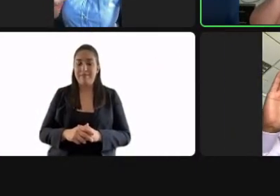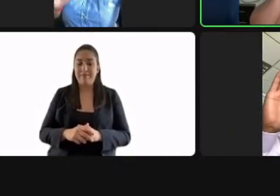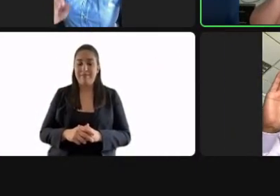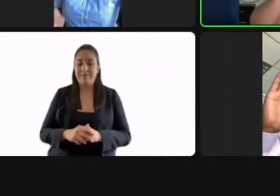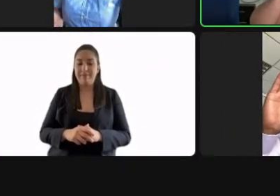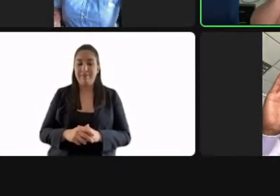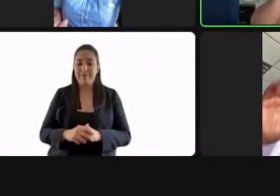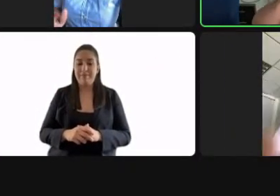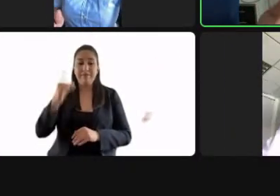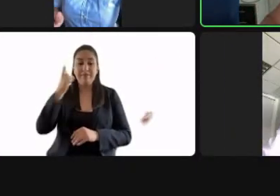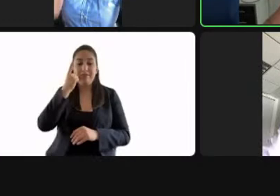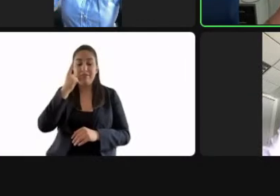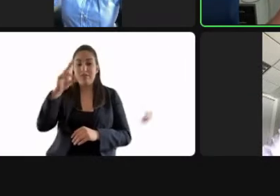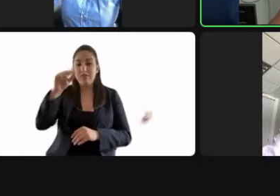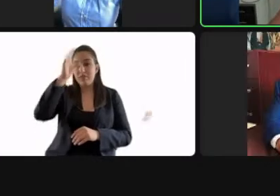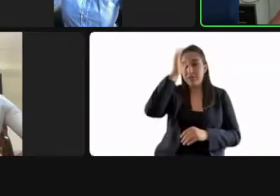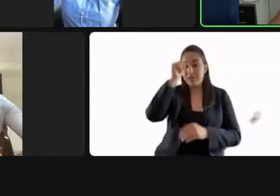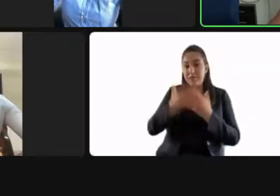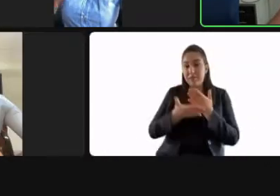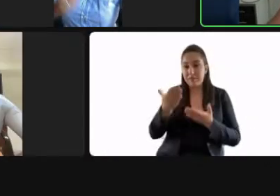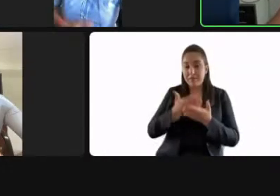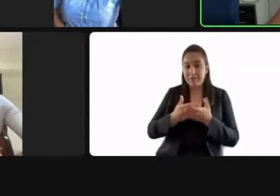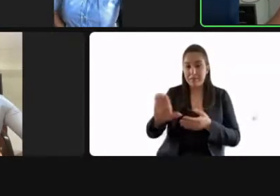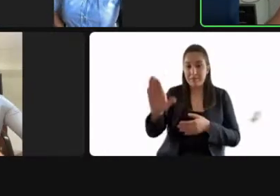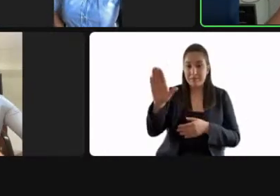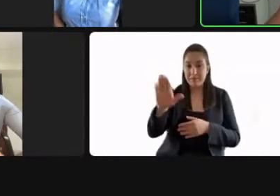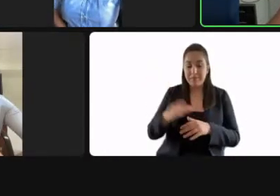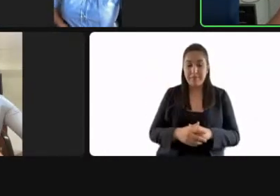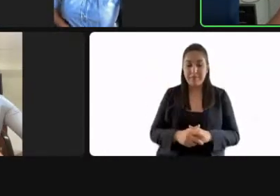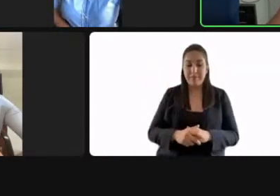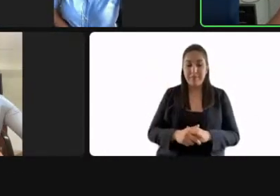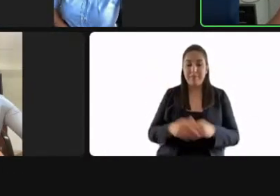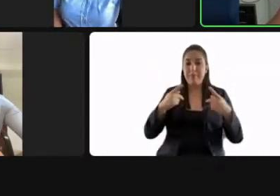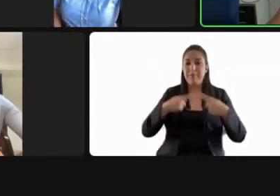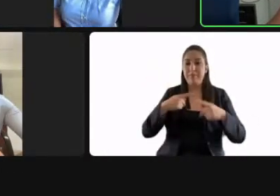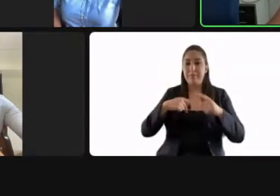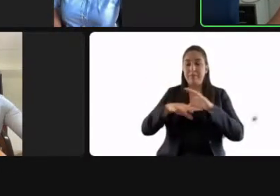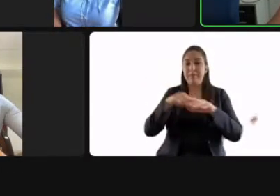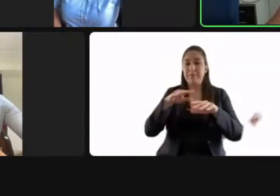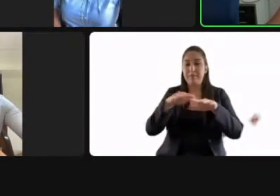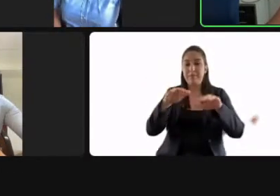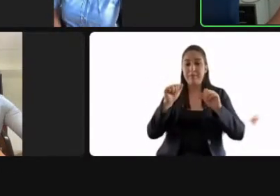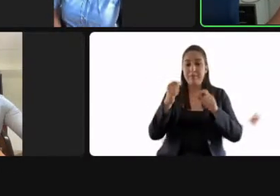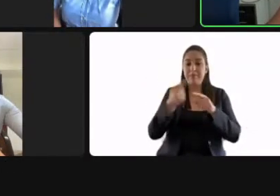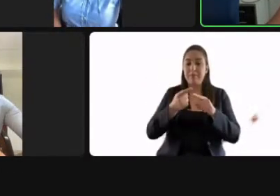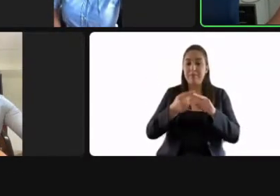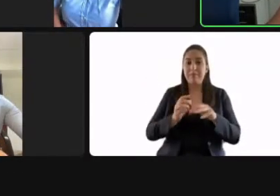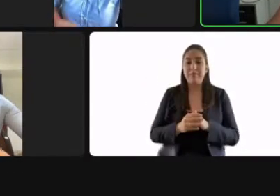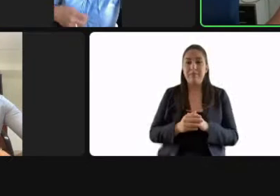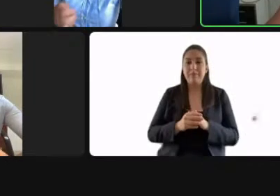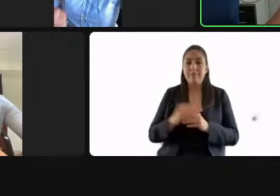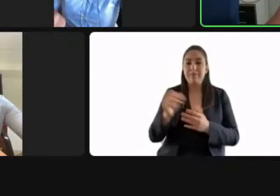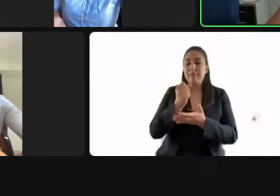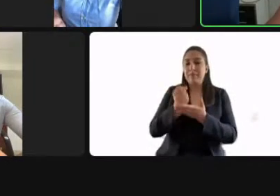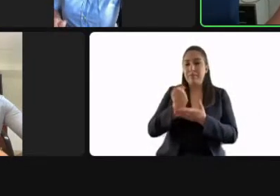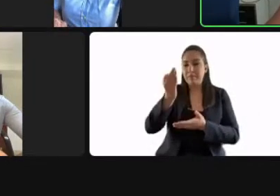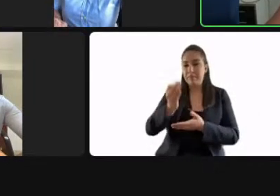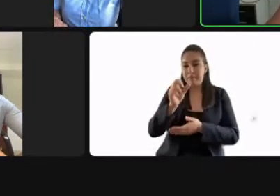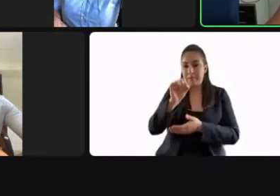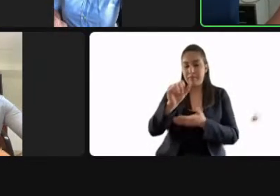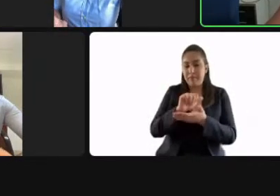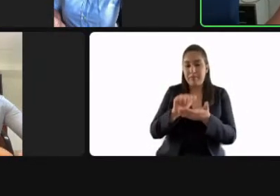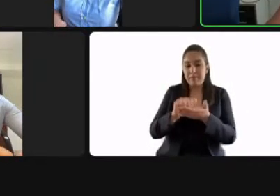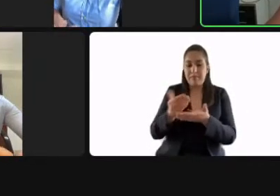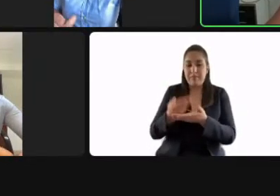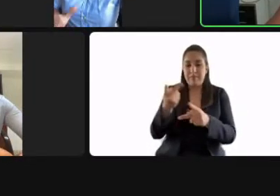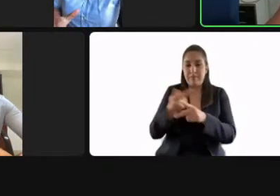Quienes estén por la negativa, abstenciones. Tenemos la mayoría por la afirmativa, aprobada la